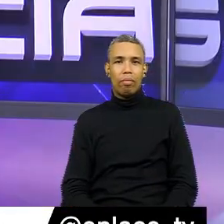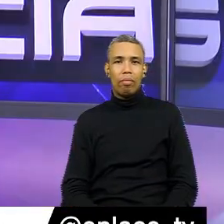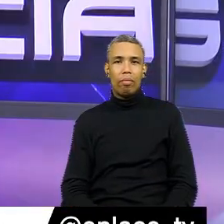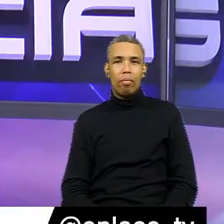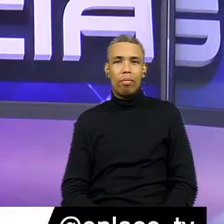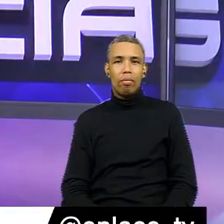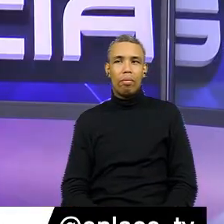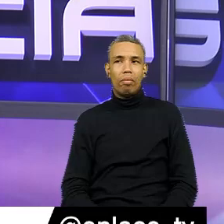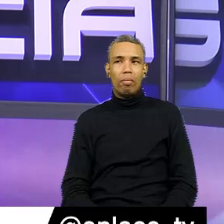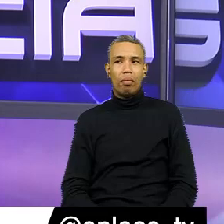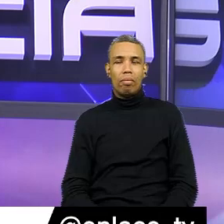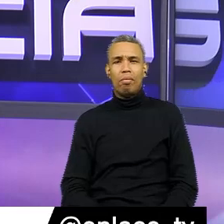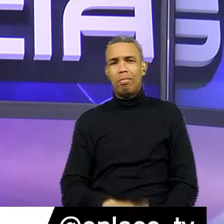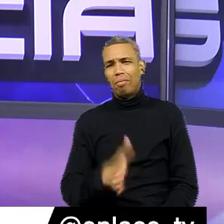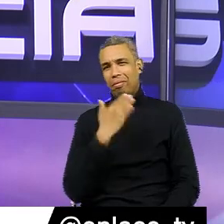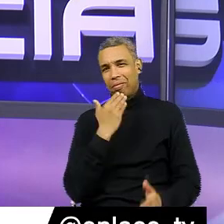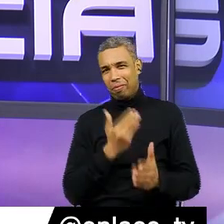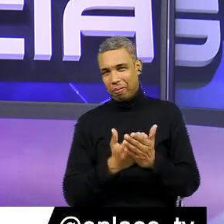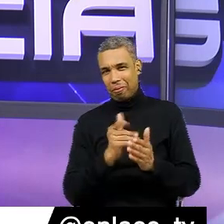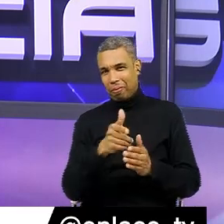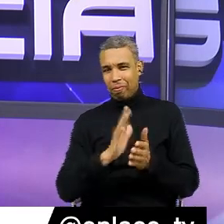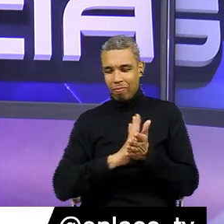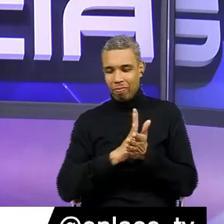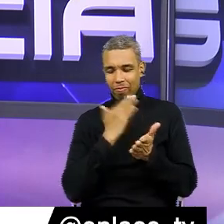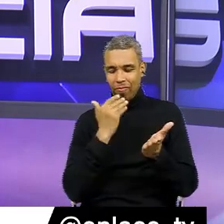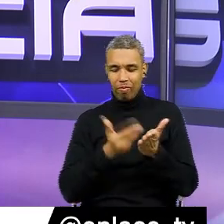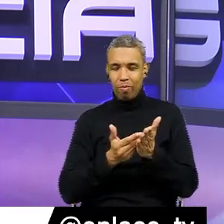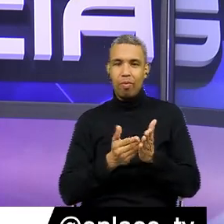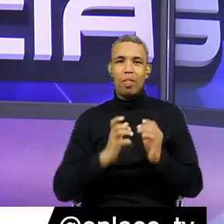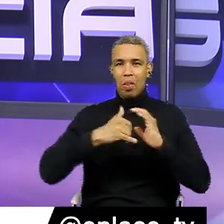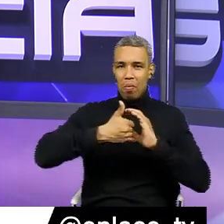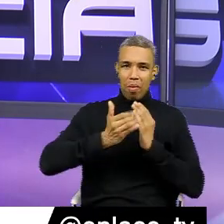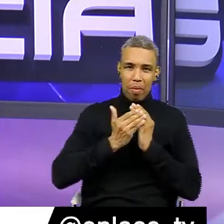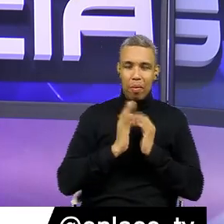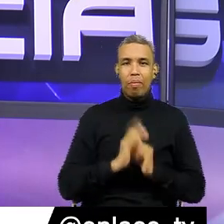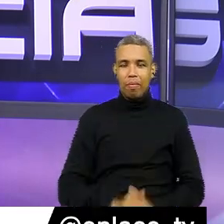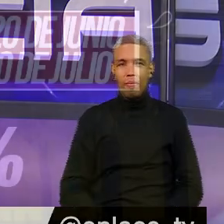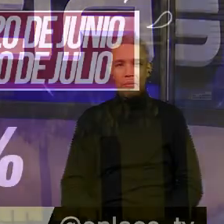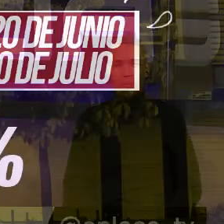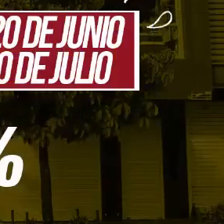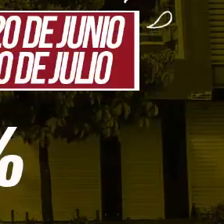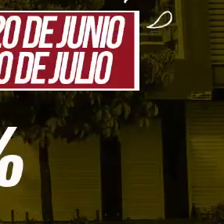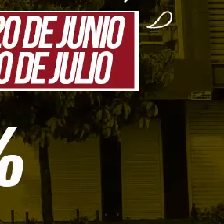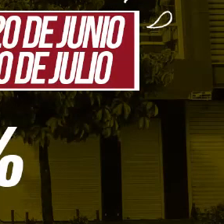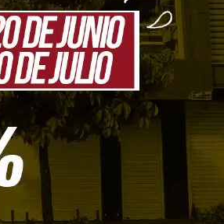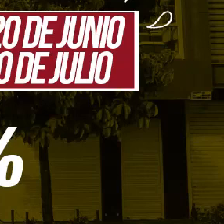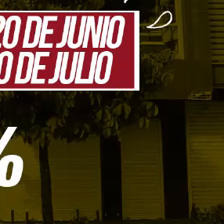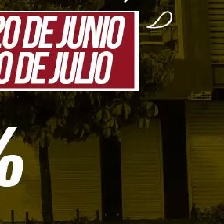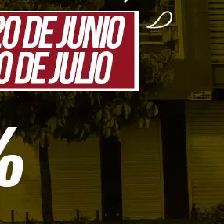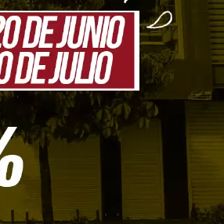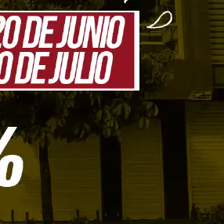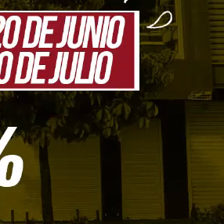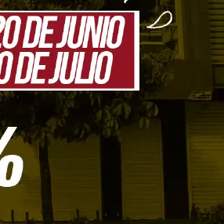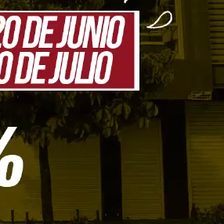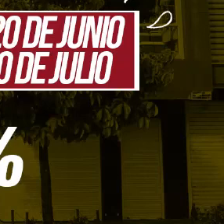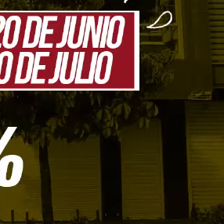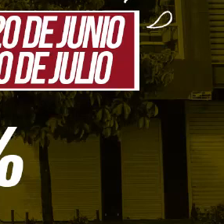Neila, oportuna después de sus mensajes que llegan al WhatsApp de Enlace Televisión. Y Maravilla Centro Comercial ofrece a sus clientes descuento de